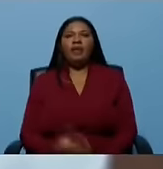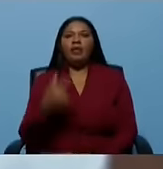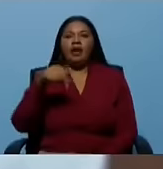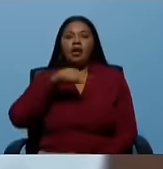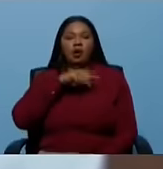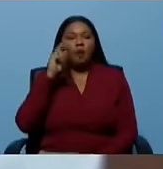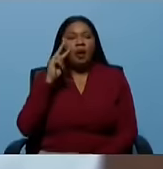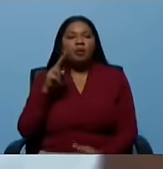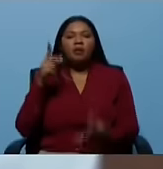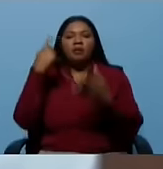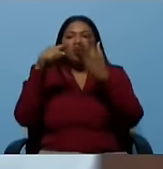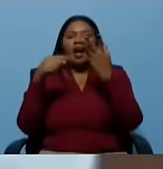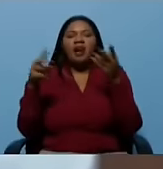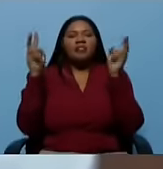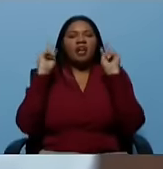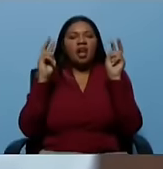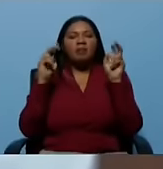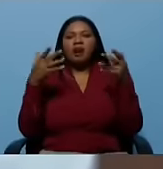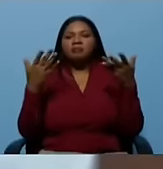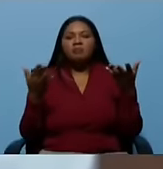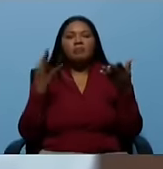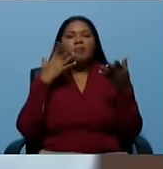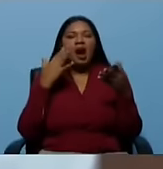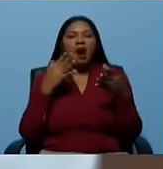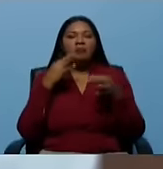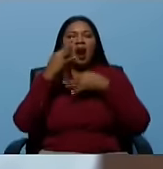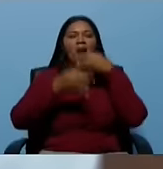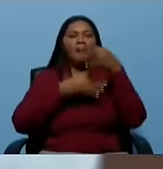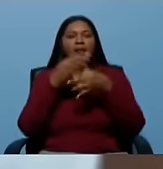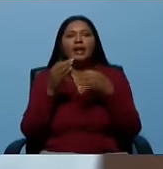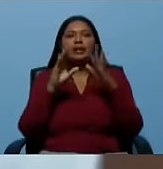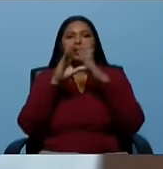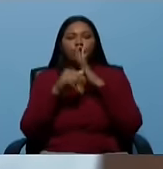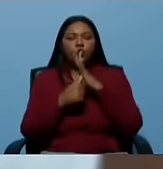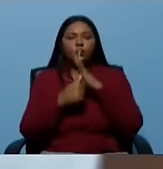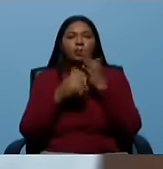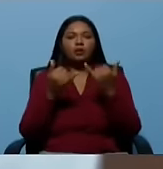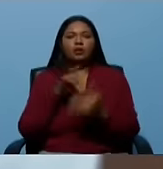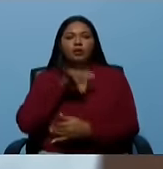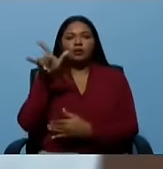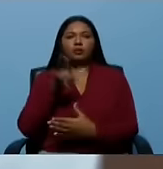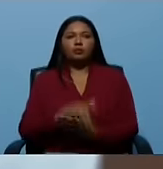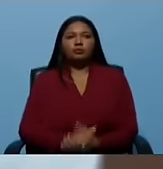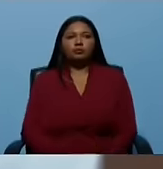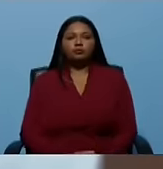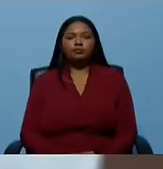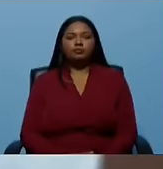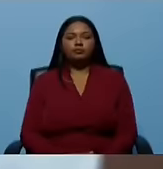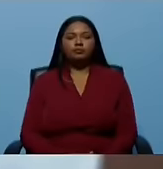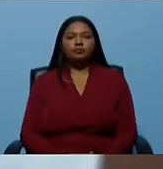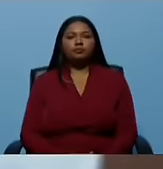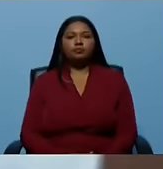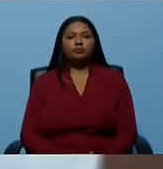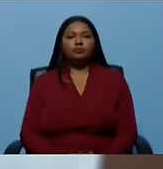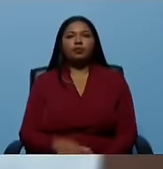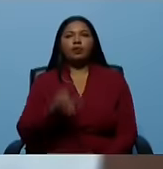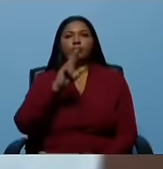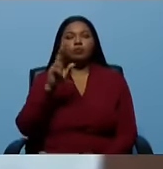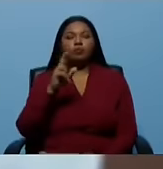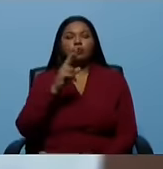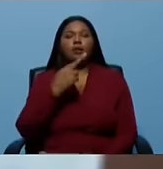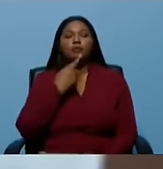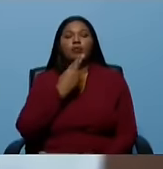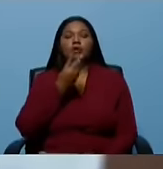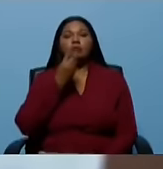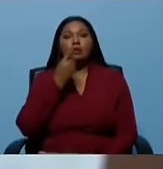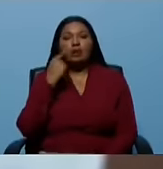hay varios temas hablamos justamente de de lo que ha sido el Rodo de este avión ahora en Dominicana donde el gobierno dominicano trata de